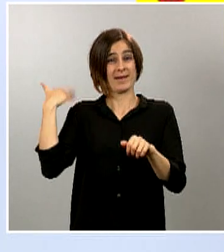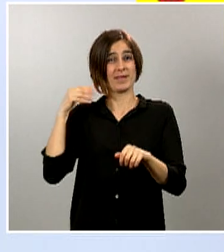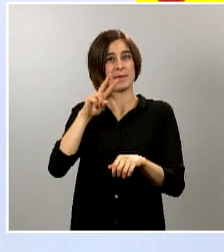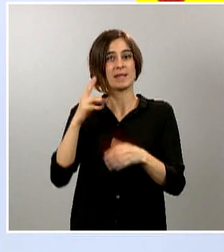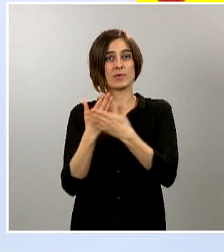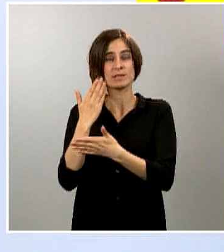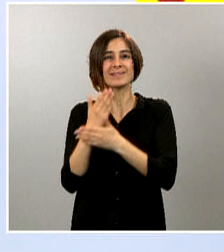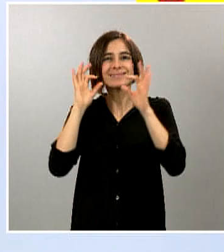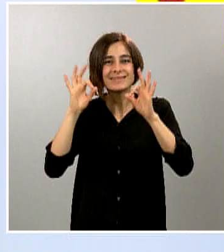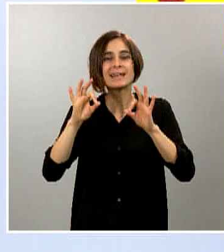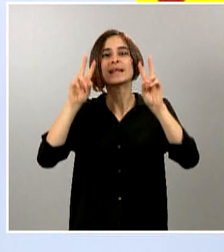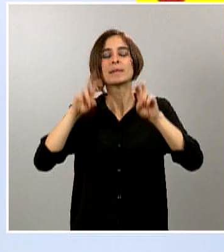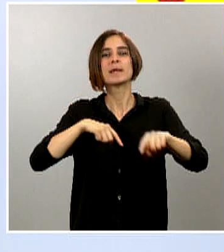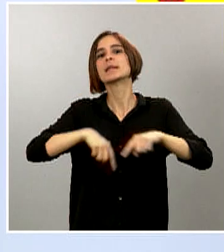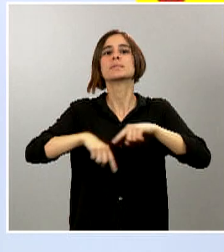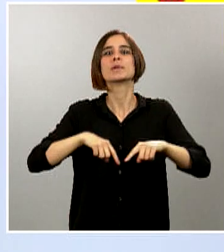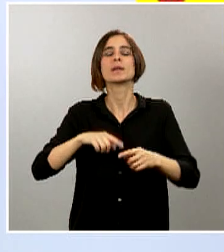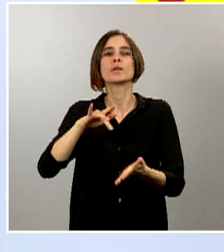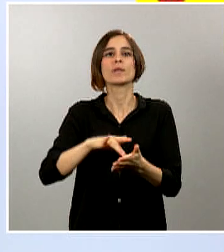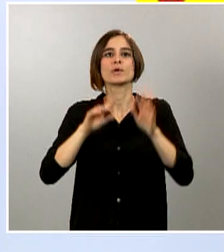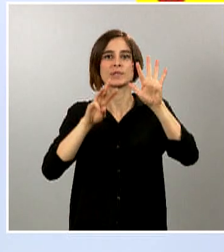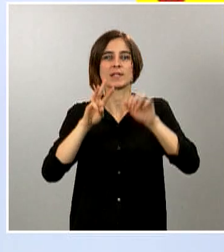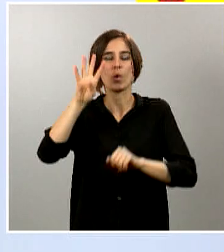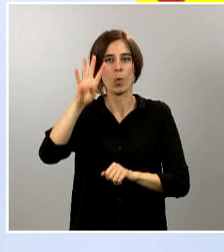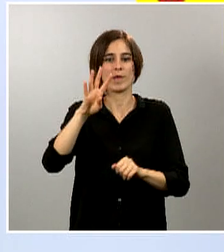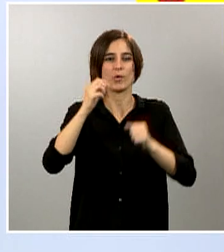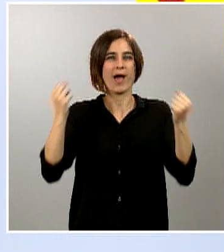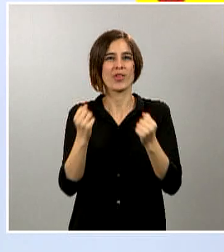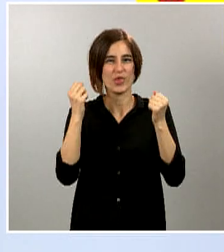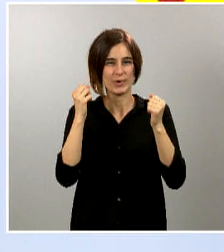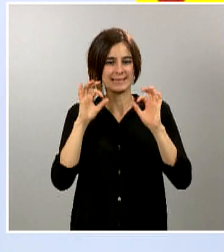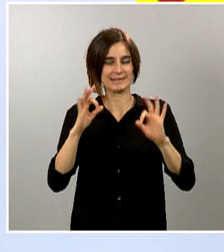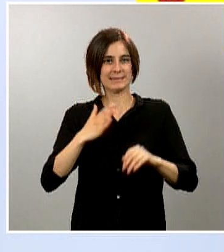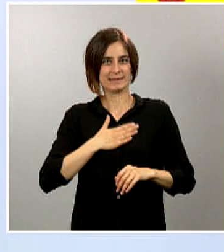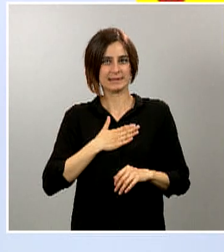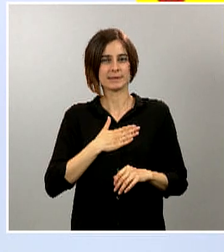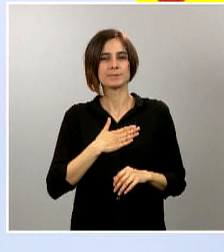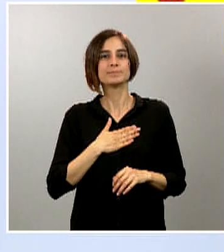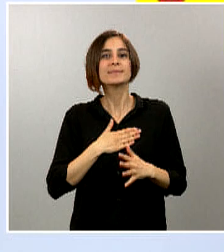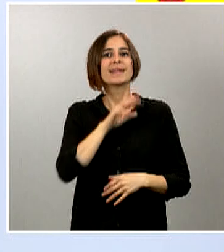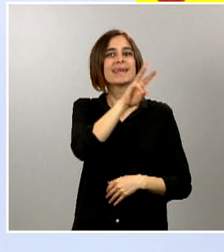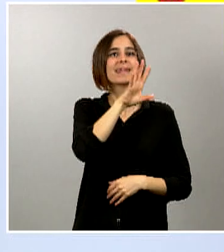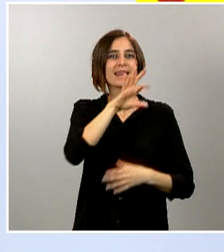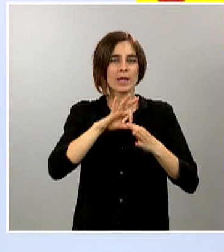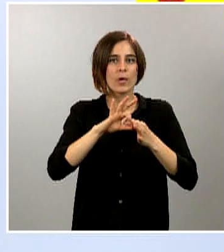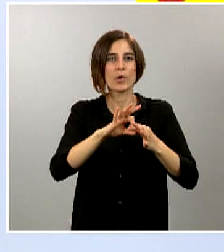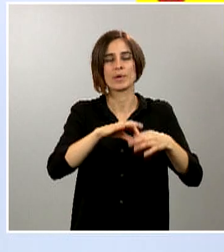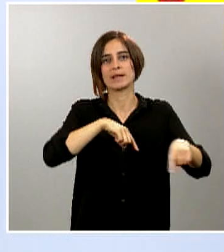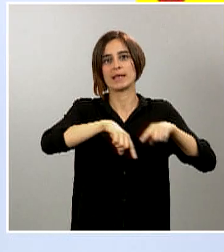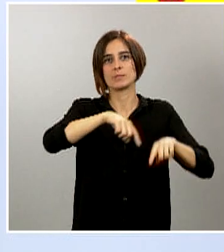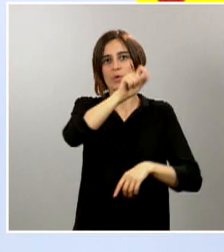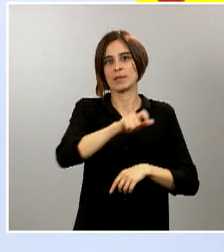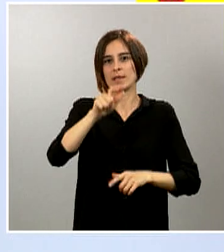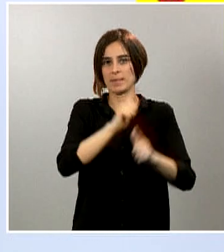concretas en materia de nuestra competencia. 35 correspondientes al transporte de viajeros,